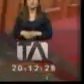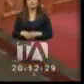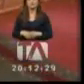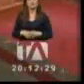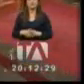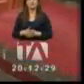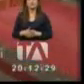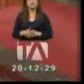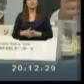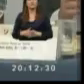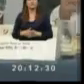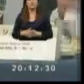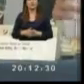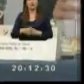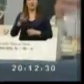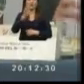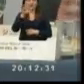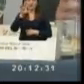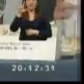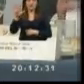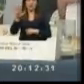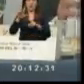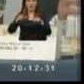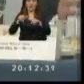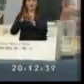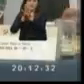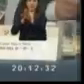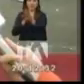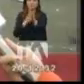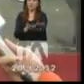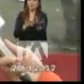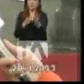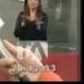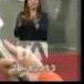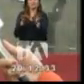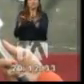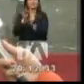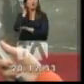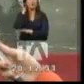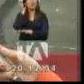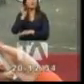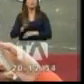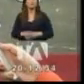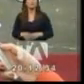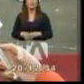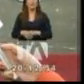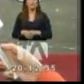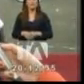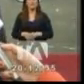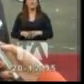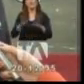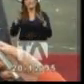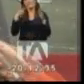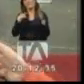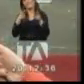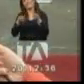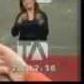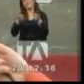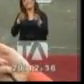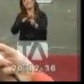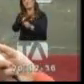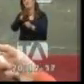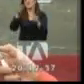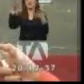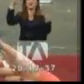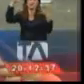Mientras tanto, los morenistas prefieren esperar las explicaciones de Espinosa. Esto más atiende a una agenda política. Puede